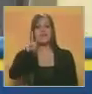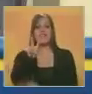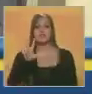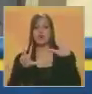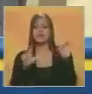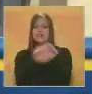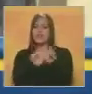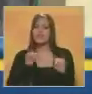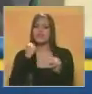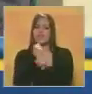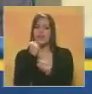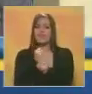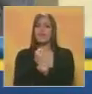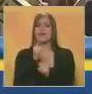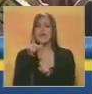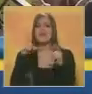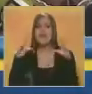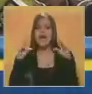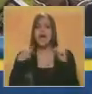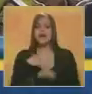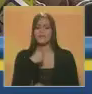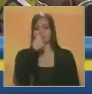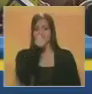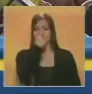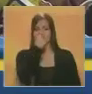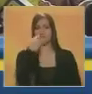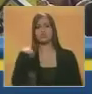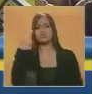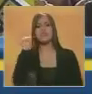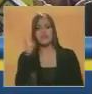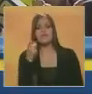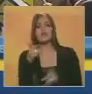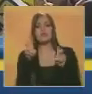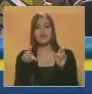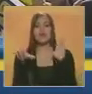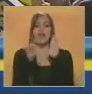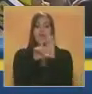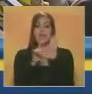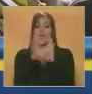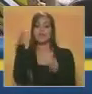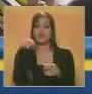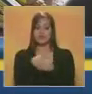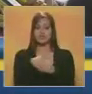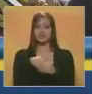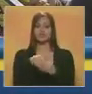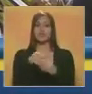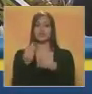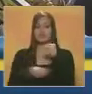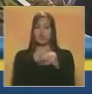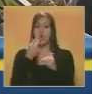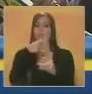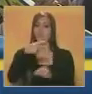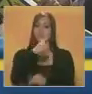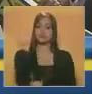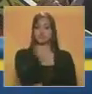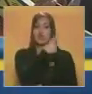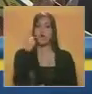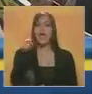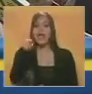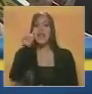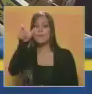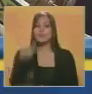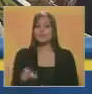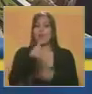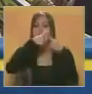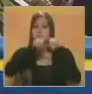estas acciones y a debatir. Nosotros estamos convencidos que hay que reformar el reglamento electoral para la convocatoria de unas elecciones rectorales. Pero esos señores que no se han